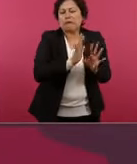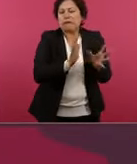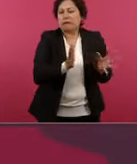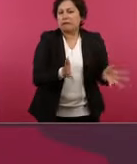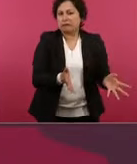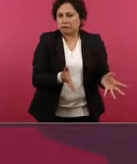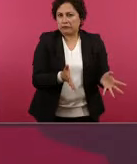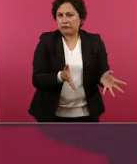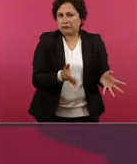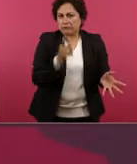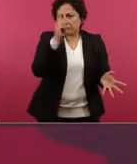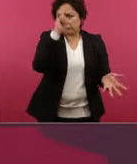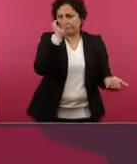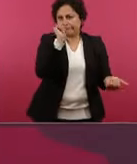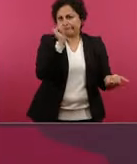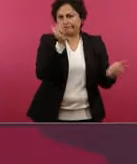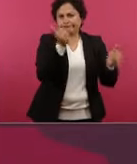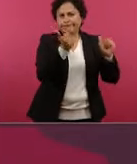quitarles